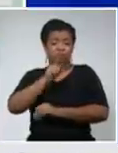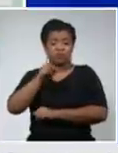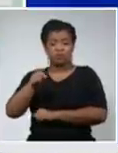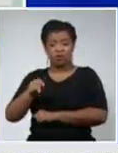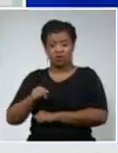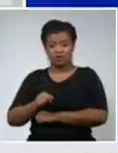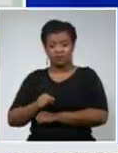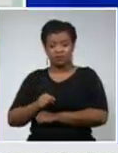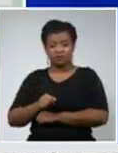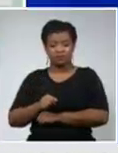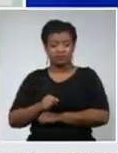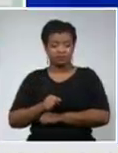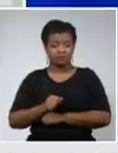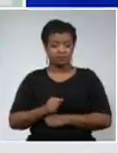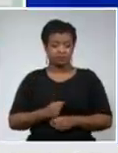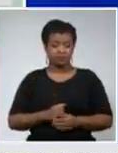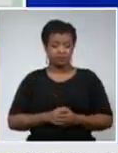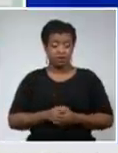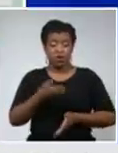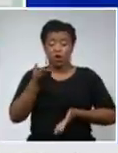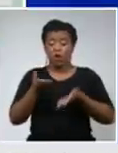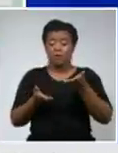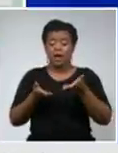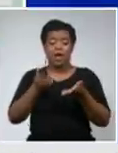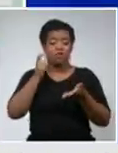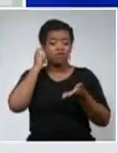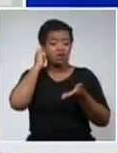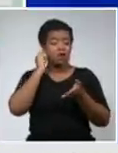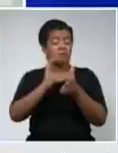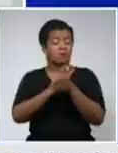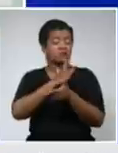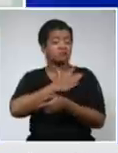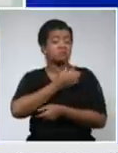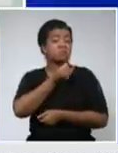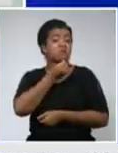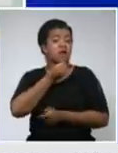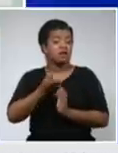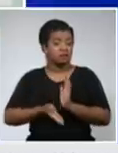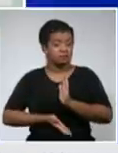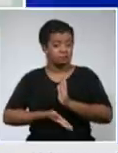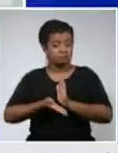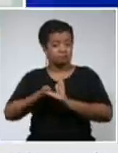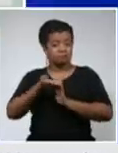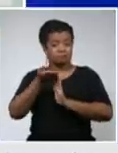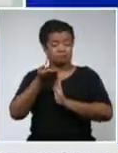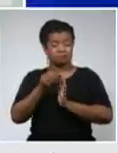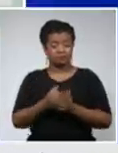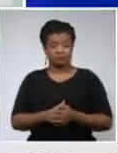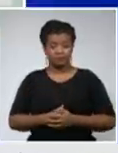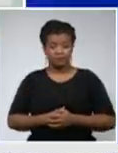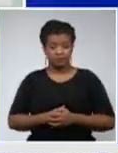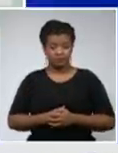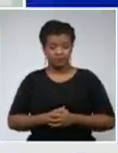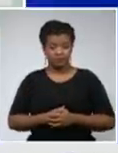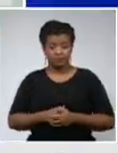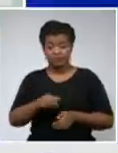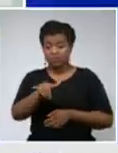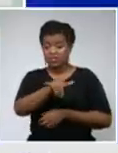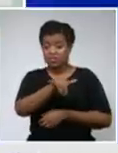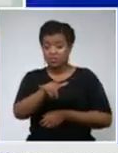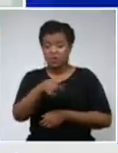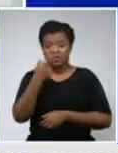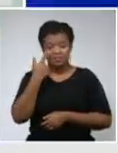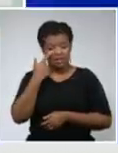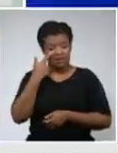fueron 23.004, la cifra más elevada de casos en toda la pandemia, como también gráficamente se